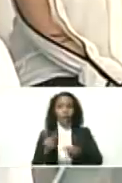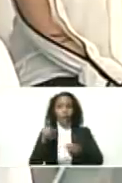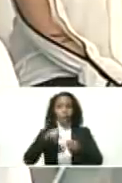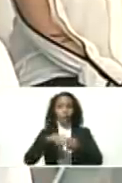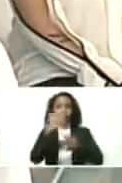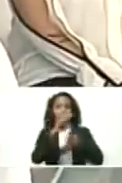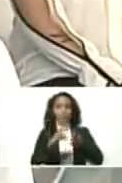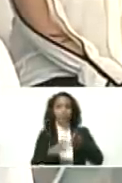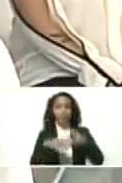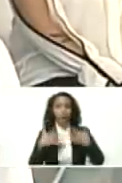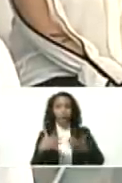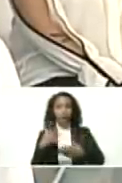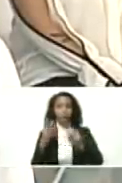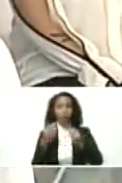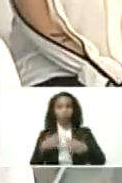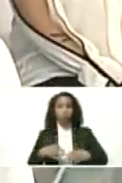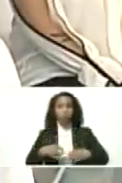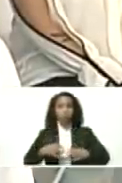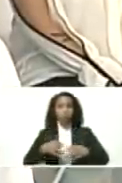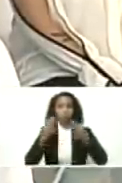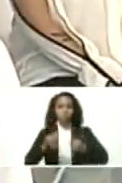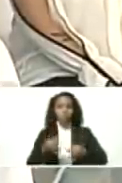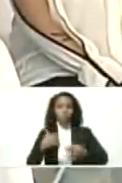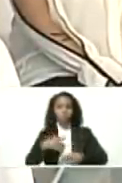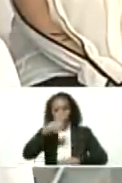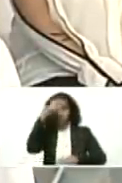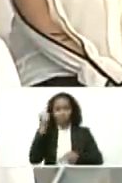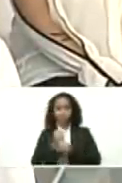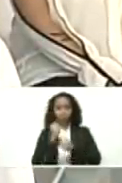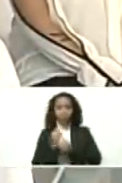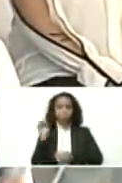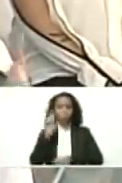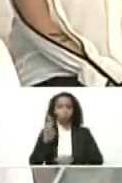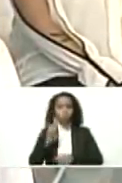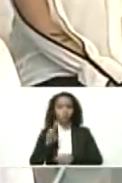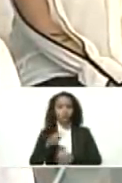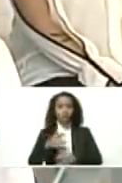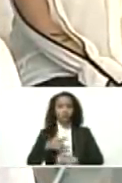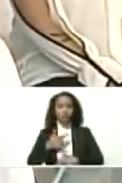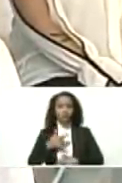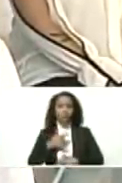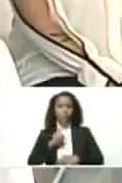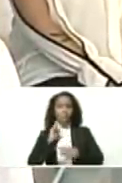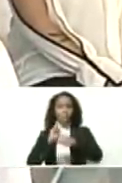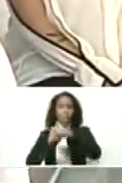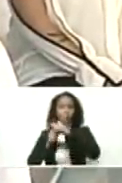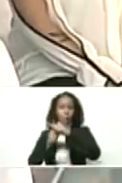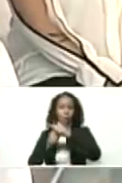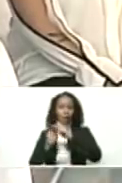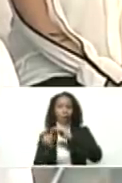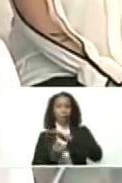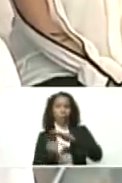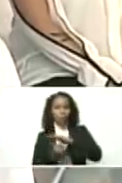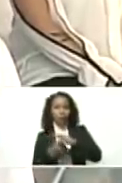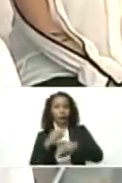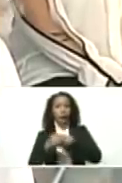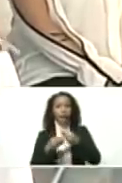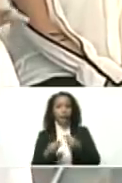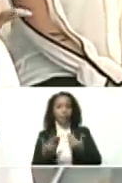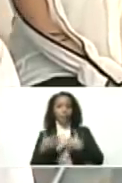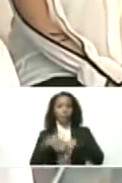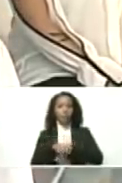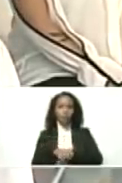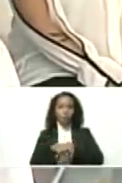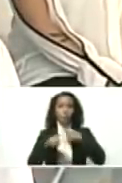lo que nos caracteriza es que hemos hecho uniformes donde los empleados y quienes lo usen se sientan identificados con la institución, hacemos combinaciones,